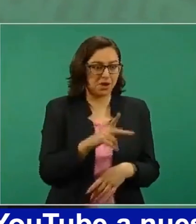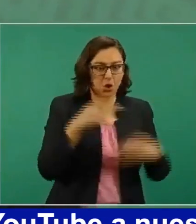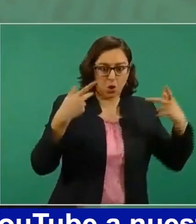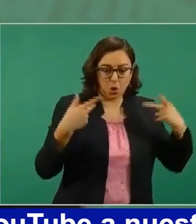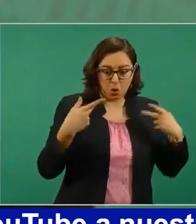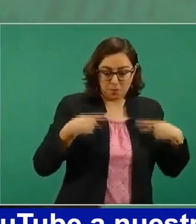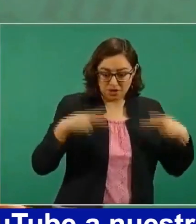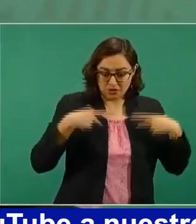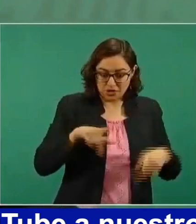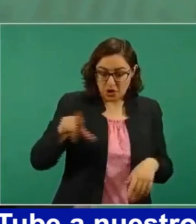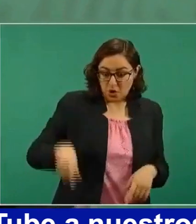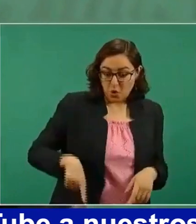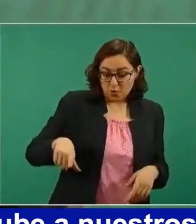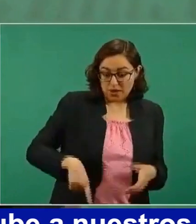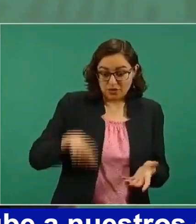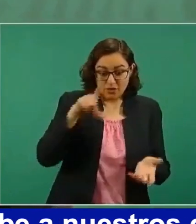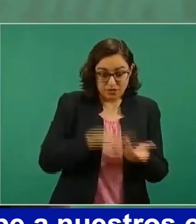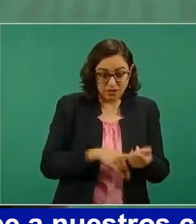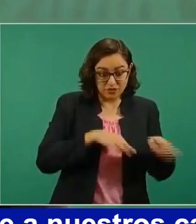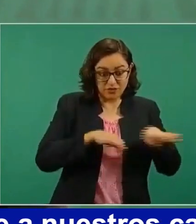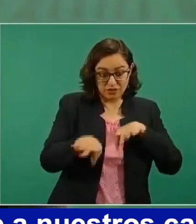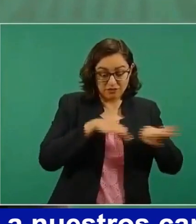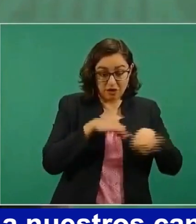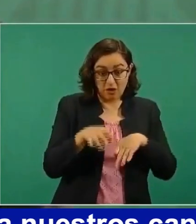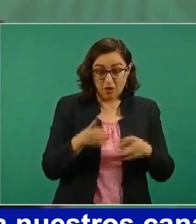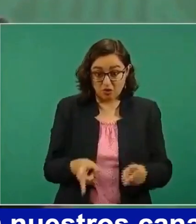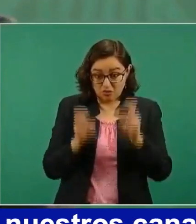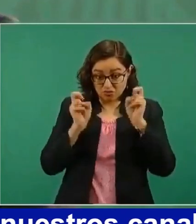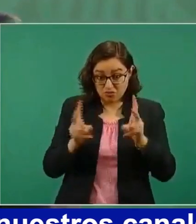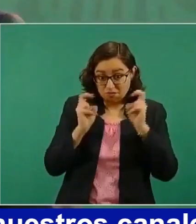viola derechos humanos.